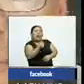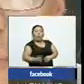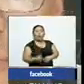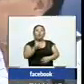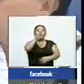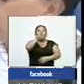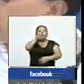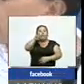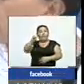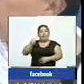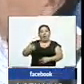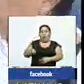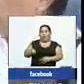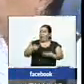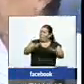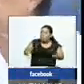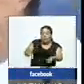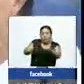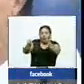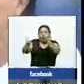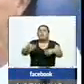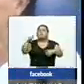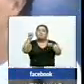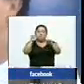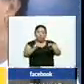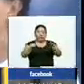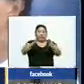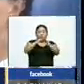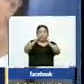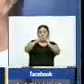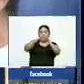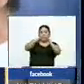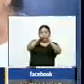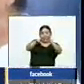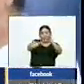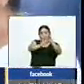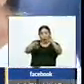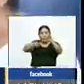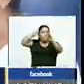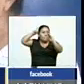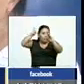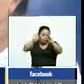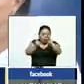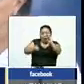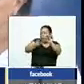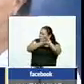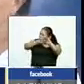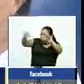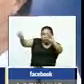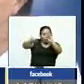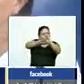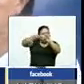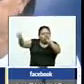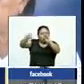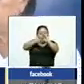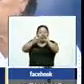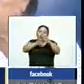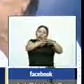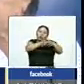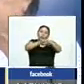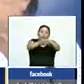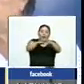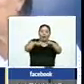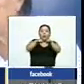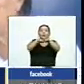120 alumnos. Y habilitamos el portón norte para que salieran todos, maestros, alumnos, padres de familia y los trasladamos aquí al